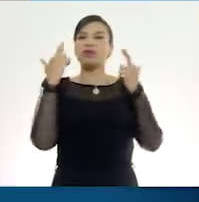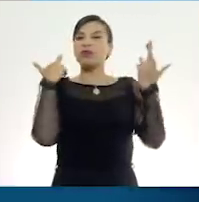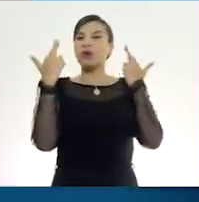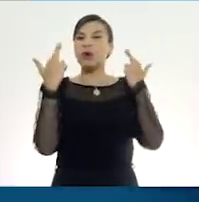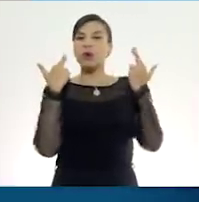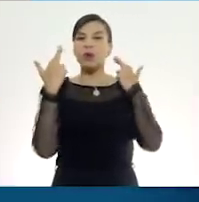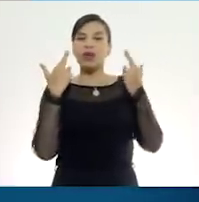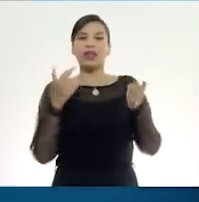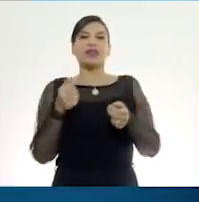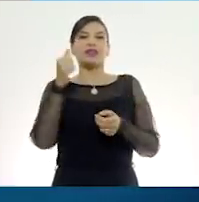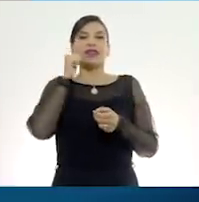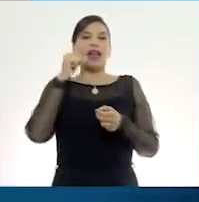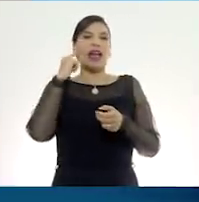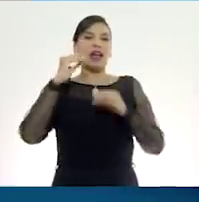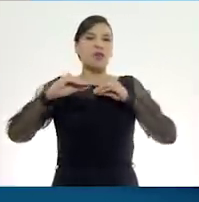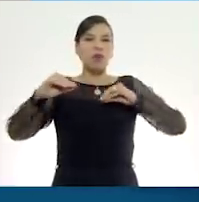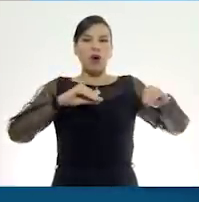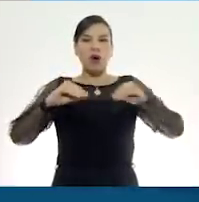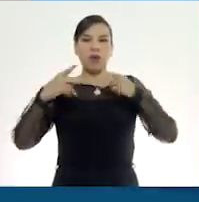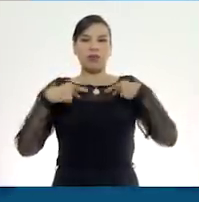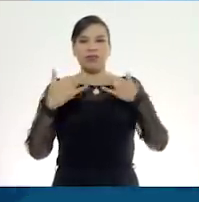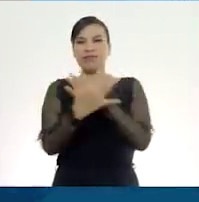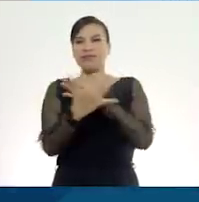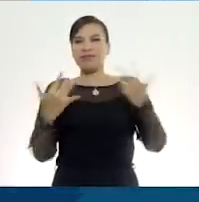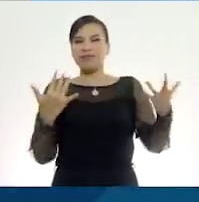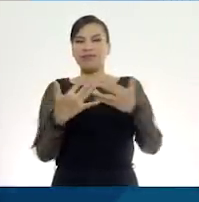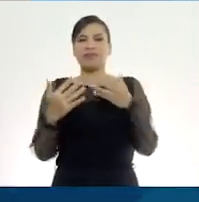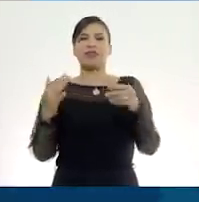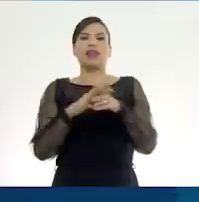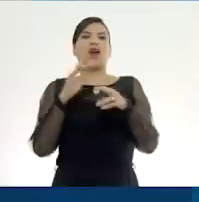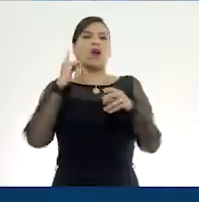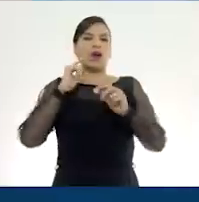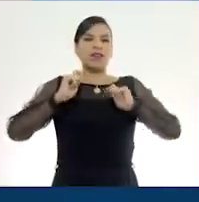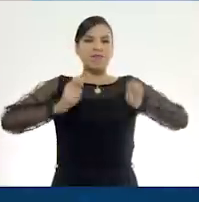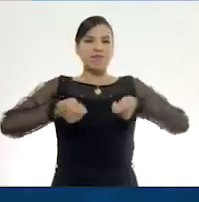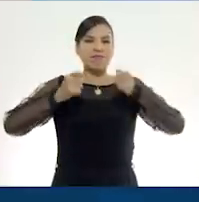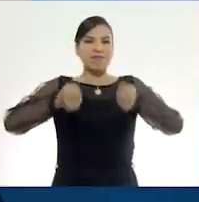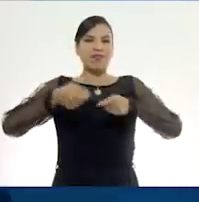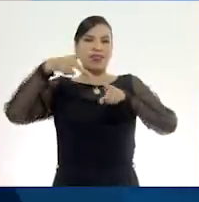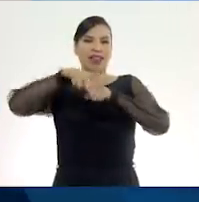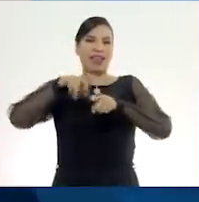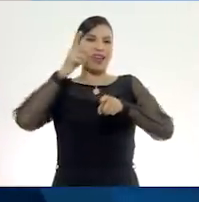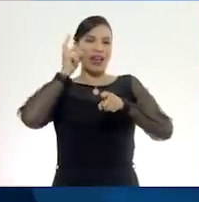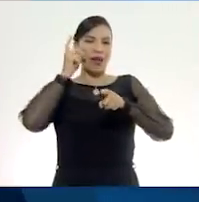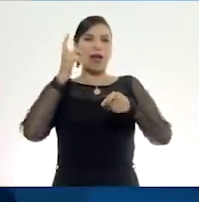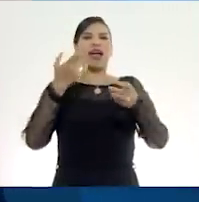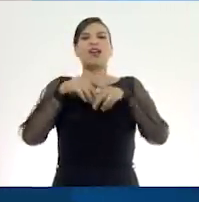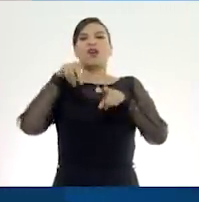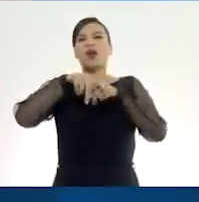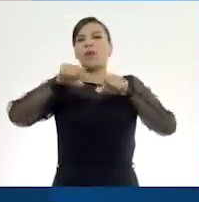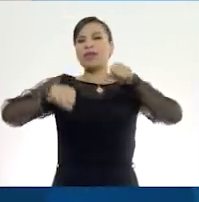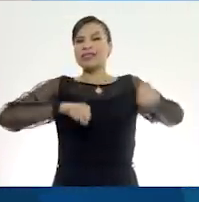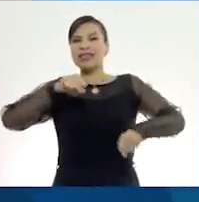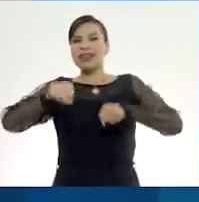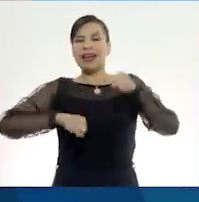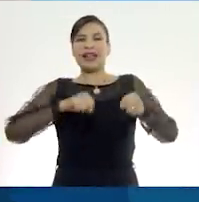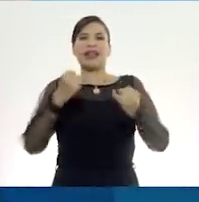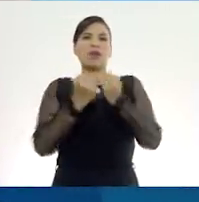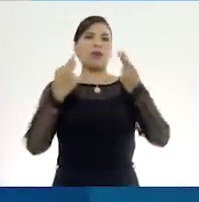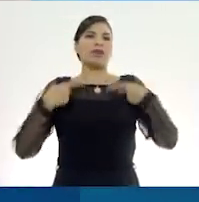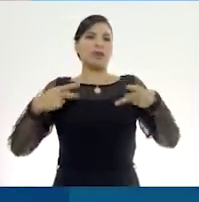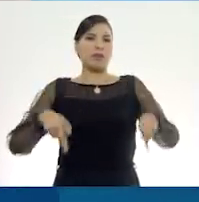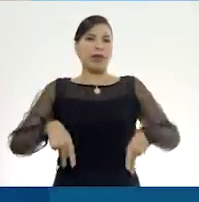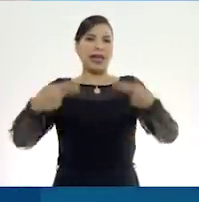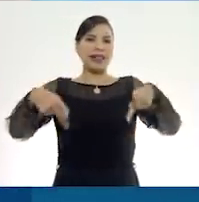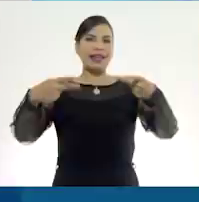ruidosas, siempre había movimiento, circulaban carretas, carruajes, hasta bicicletas, y también